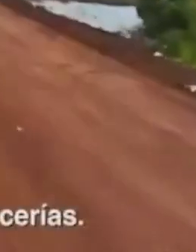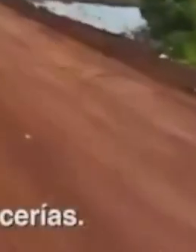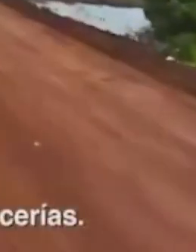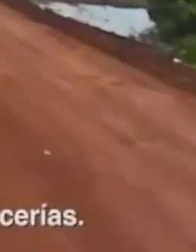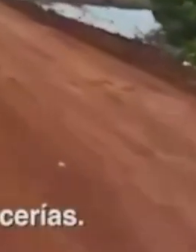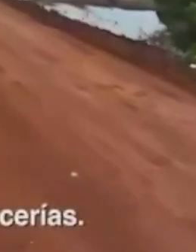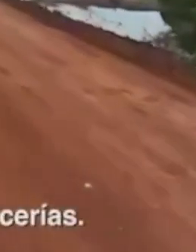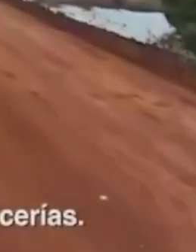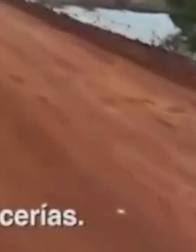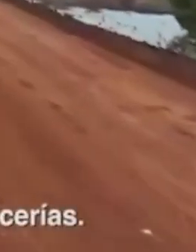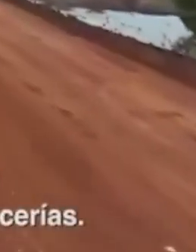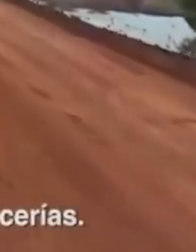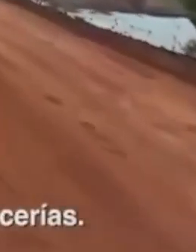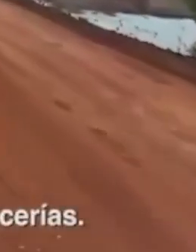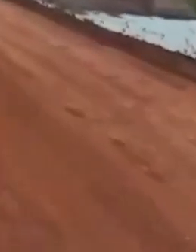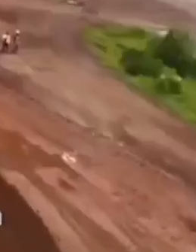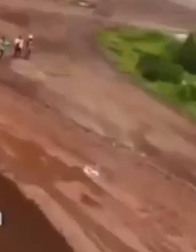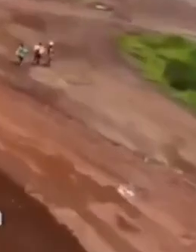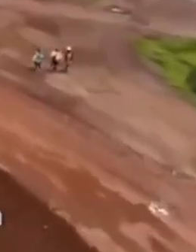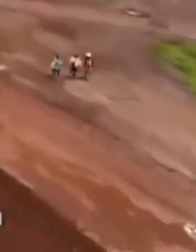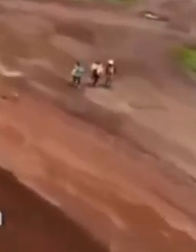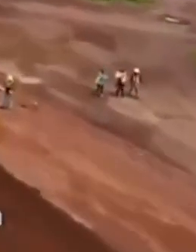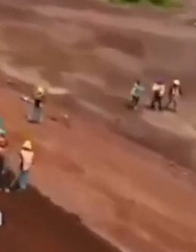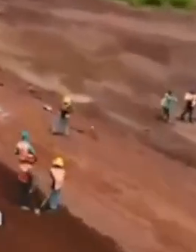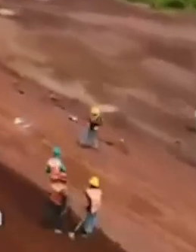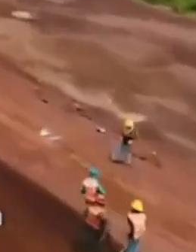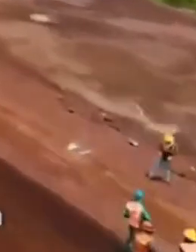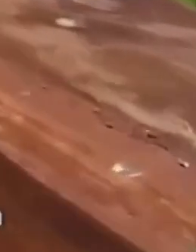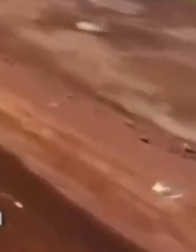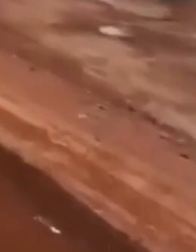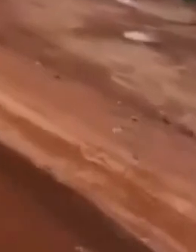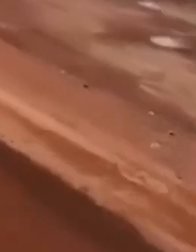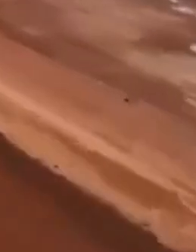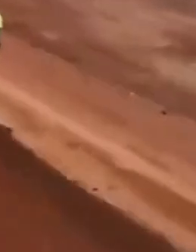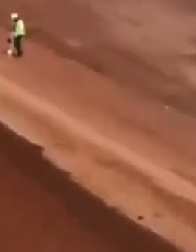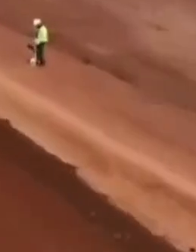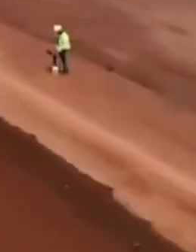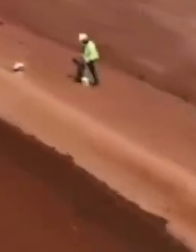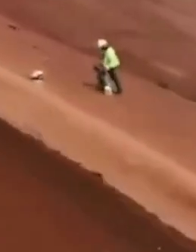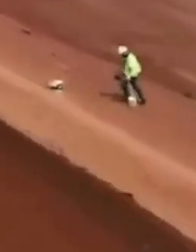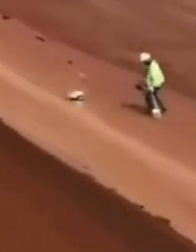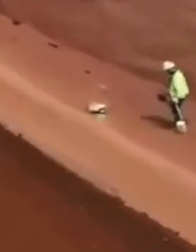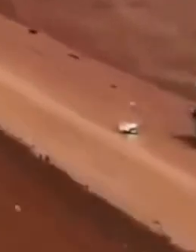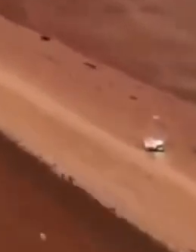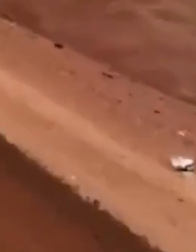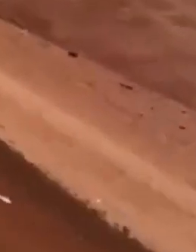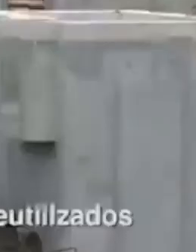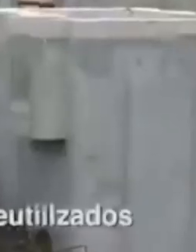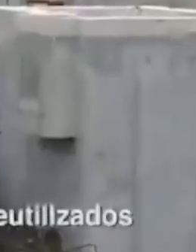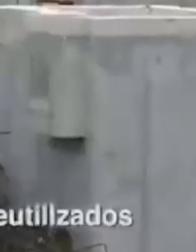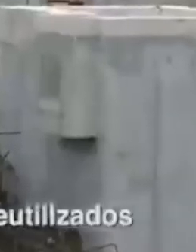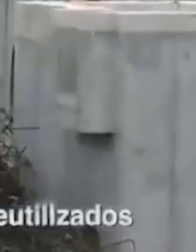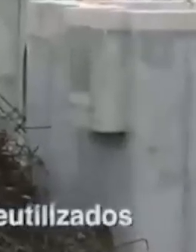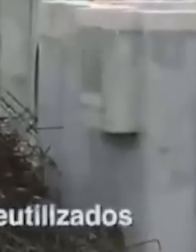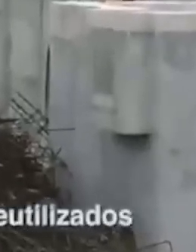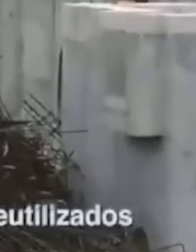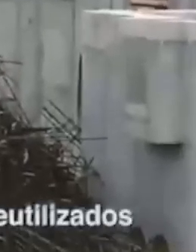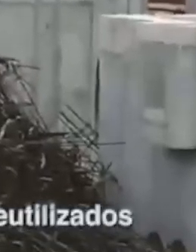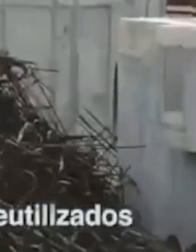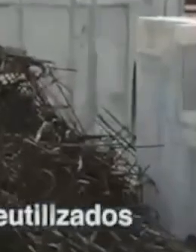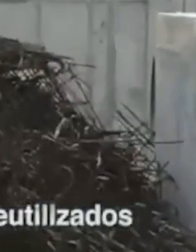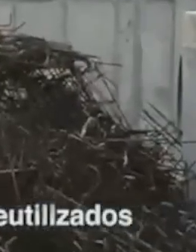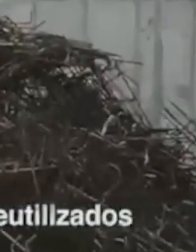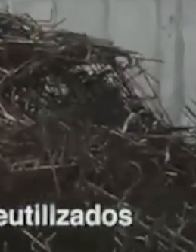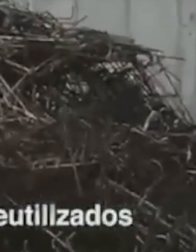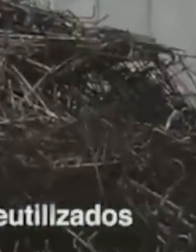desplante de los distintos cuerpos de terracerías. Se mantienen los trabajos de conformación y compactación del material de tezontle, así como el corte de acero